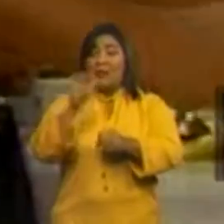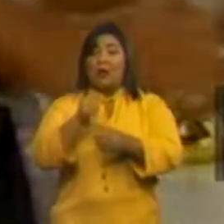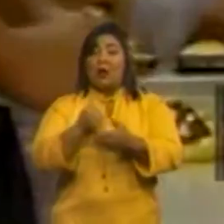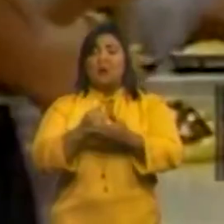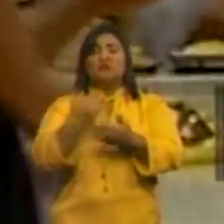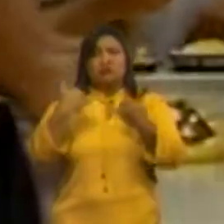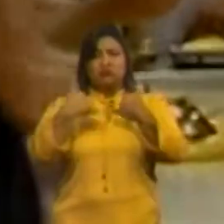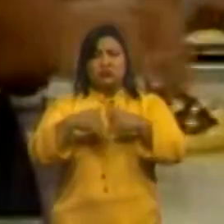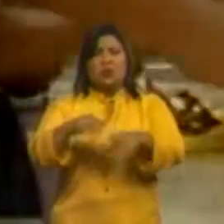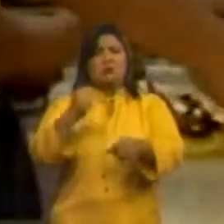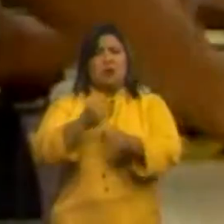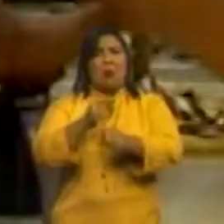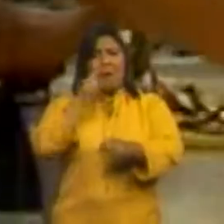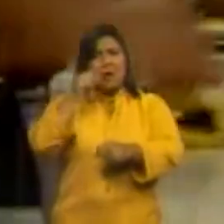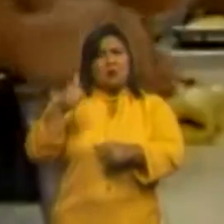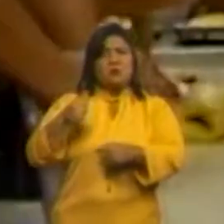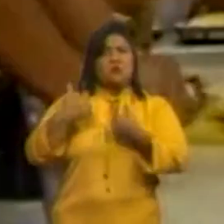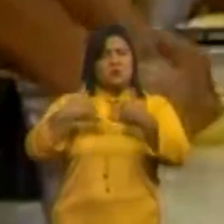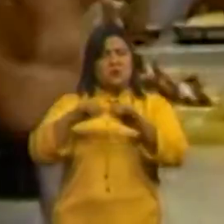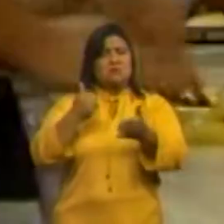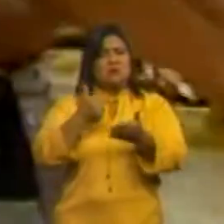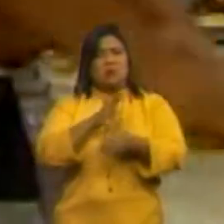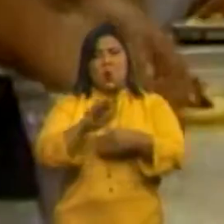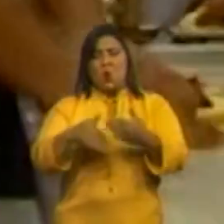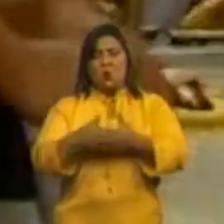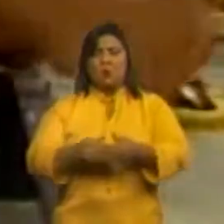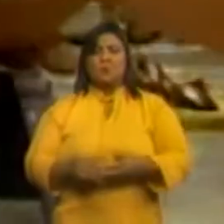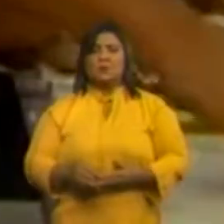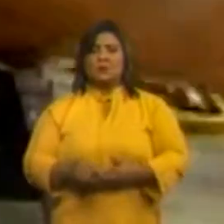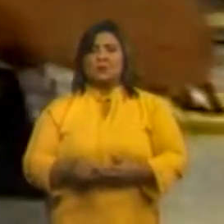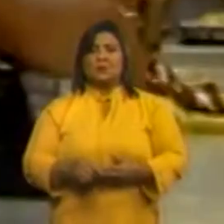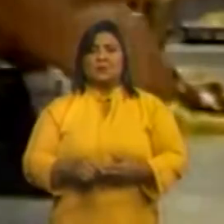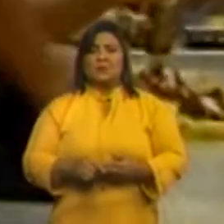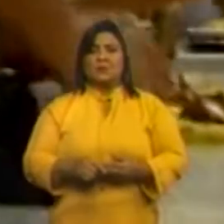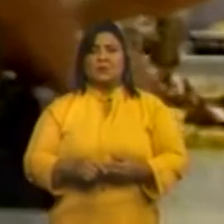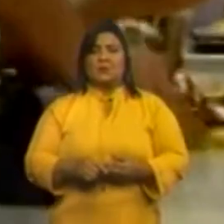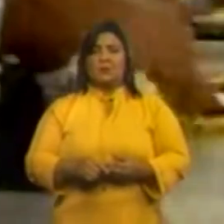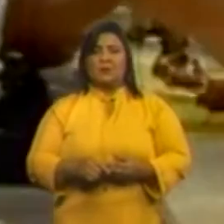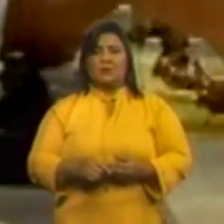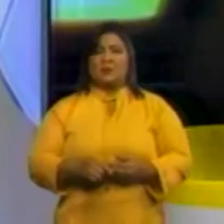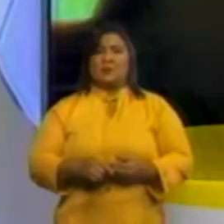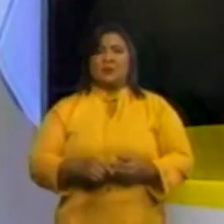seguirán siendo los trabajadores stephanie camacho noticiero 1